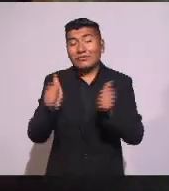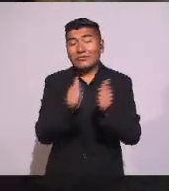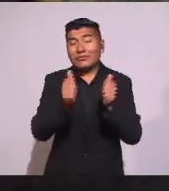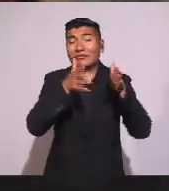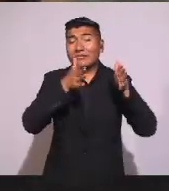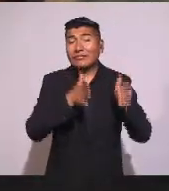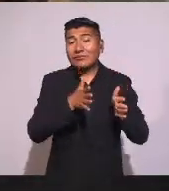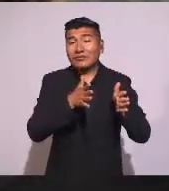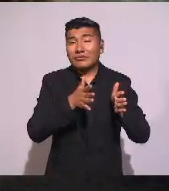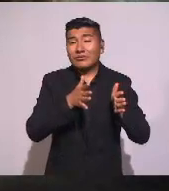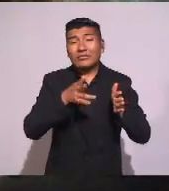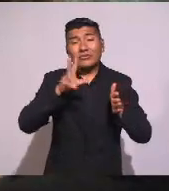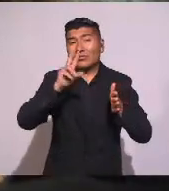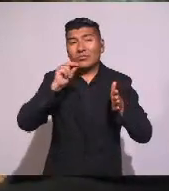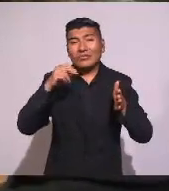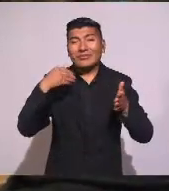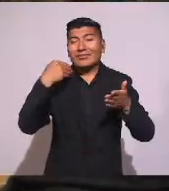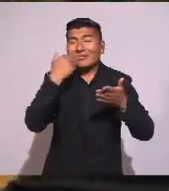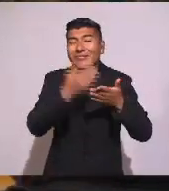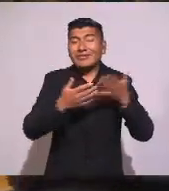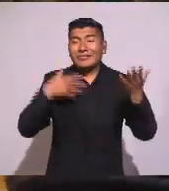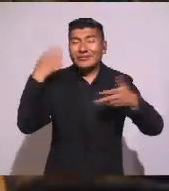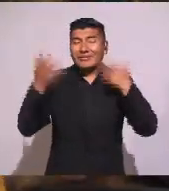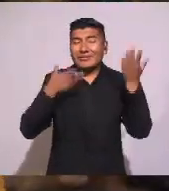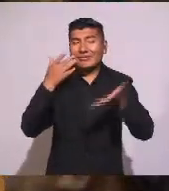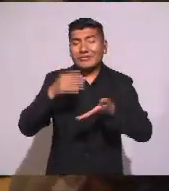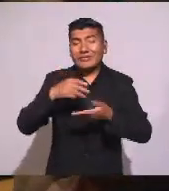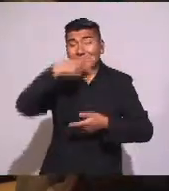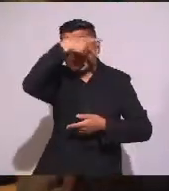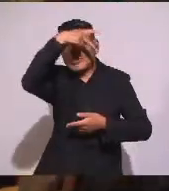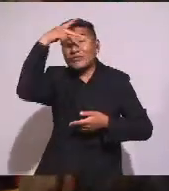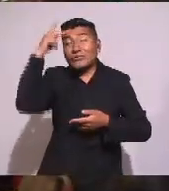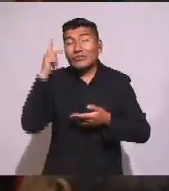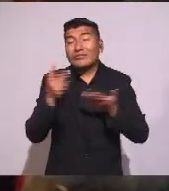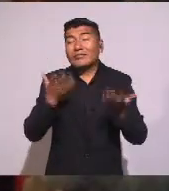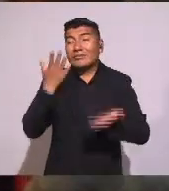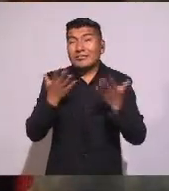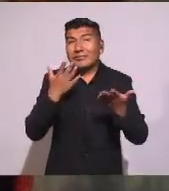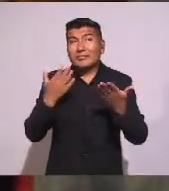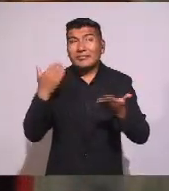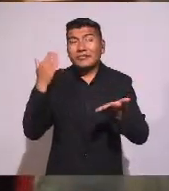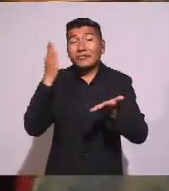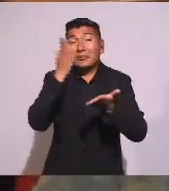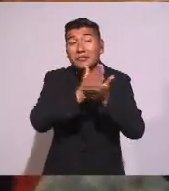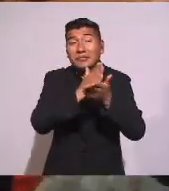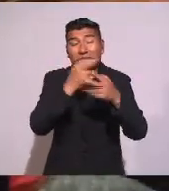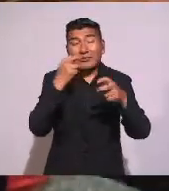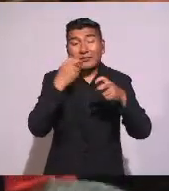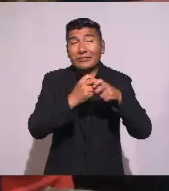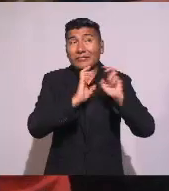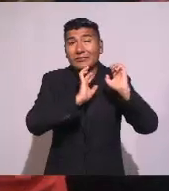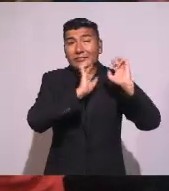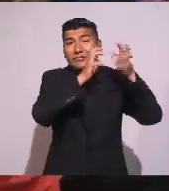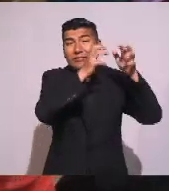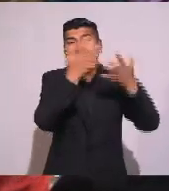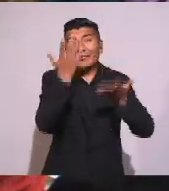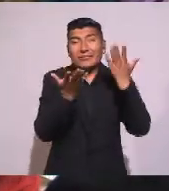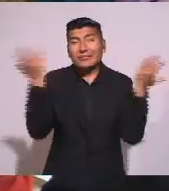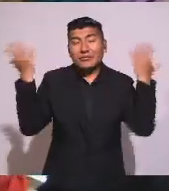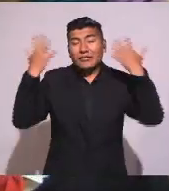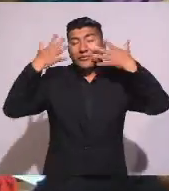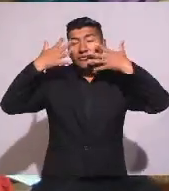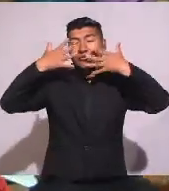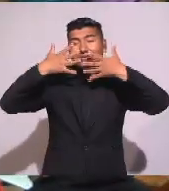no habían llegado a la alegría de la pascua si se hubieran detenido en el monte tabor quizá a la sombra de las